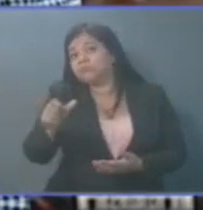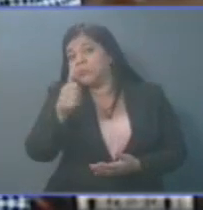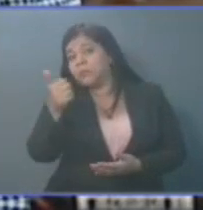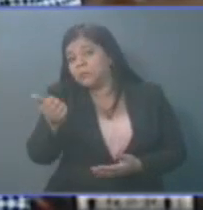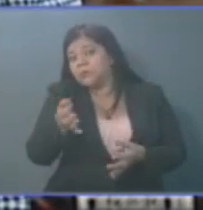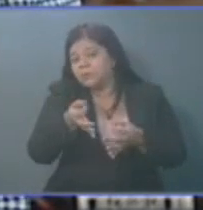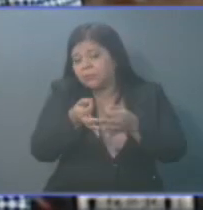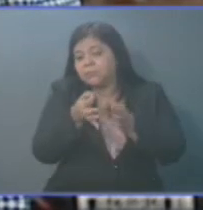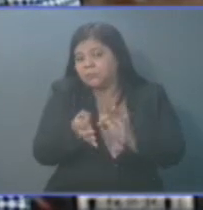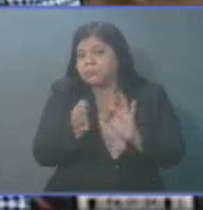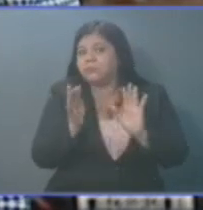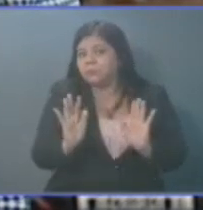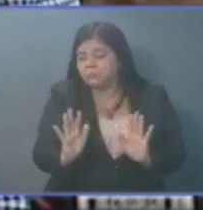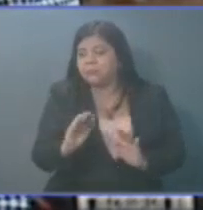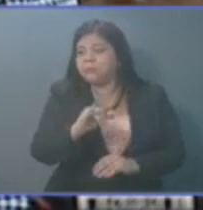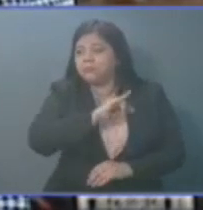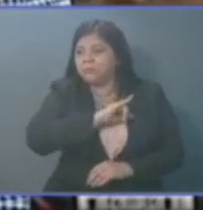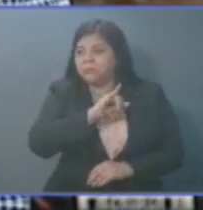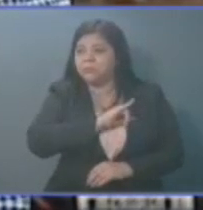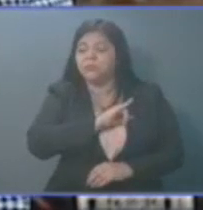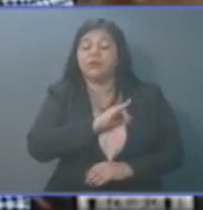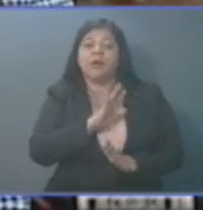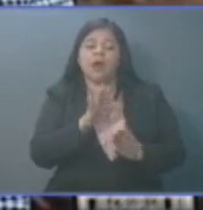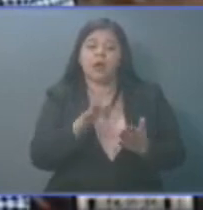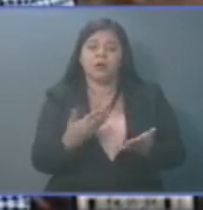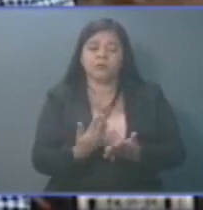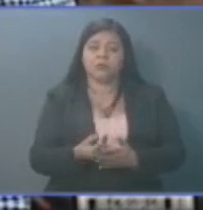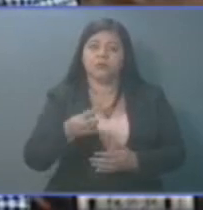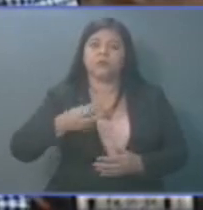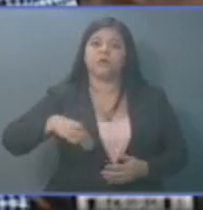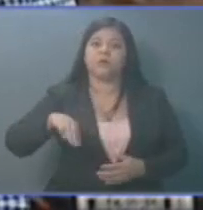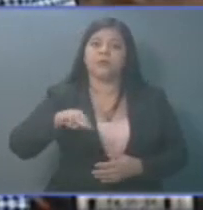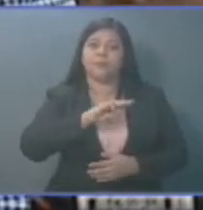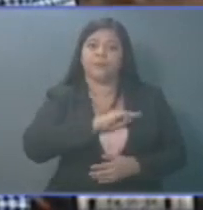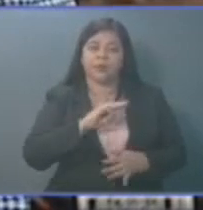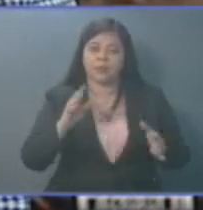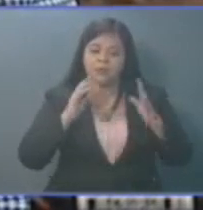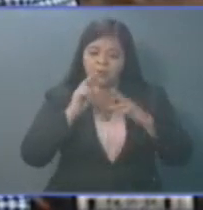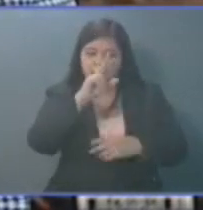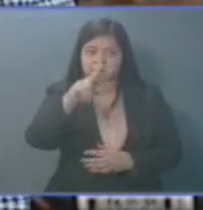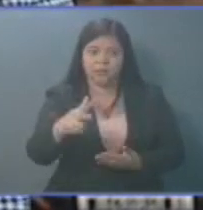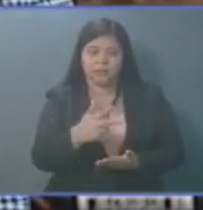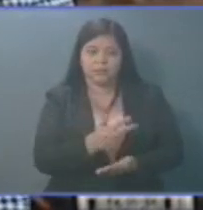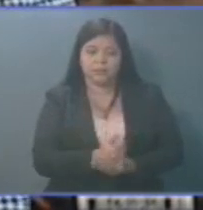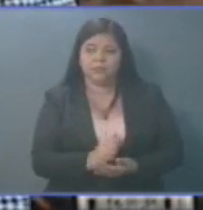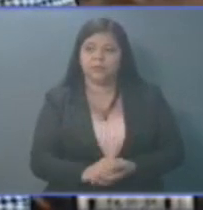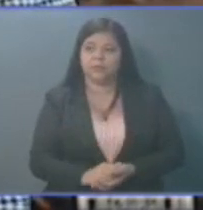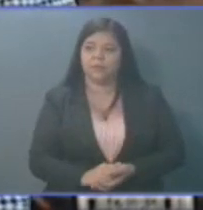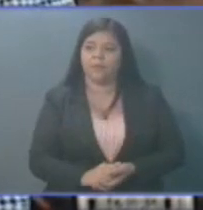fuentes que identifique y autorice el Ministerio de Hacienda.